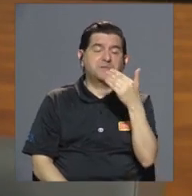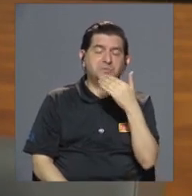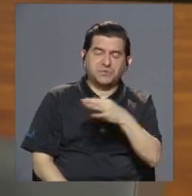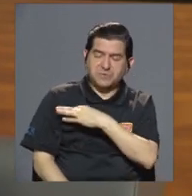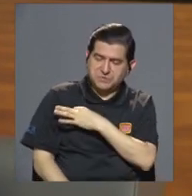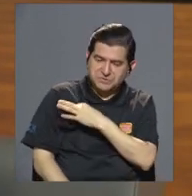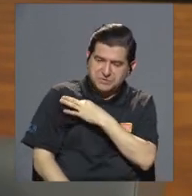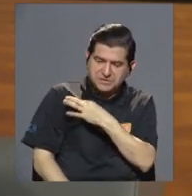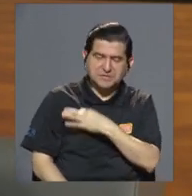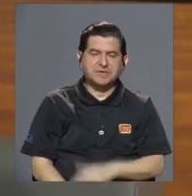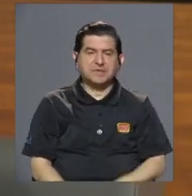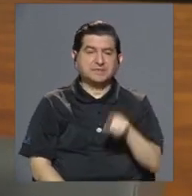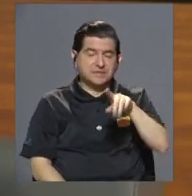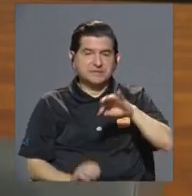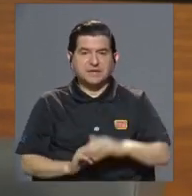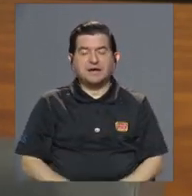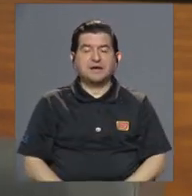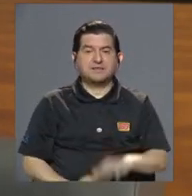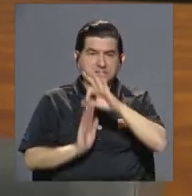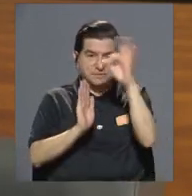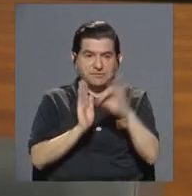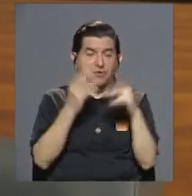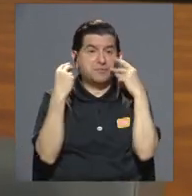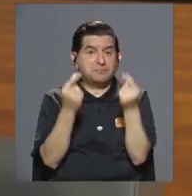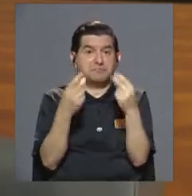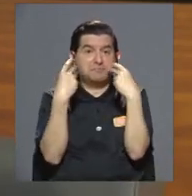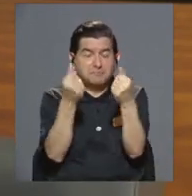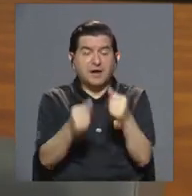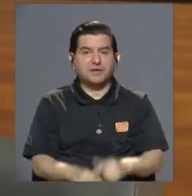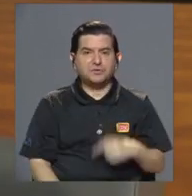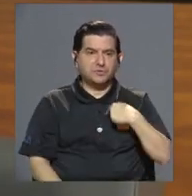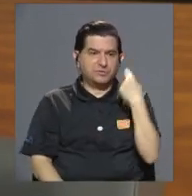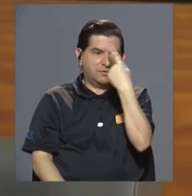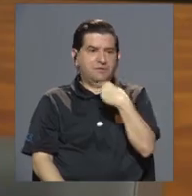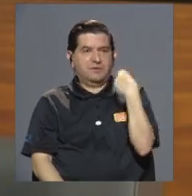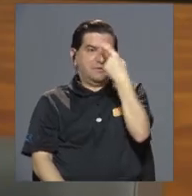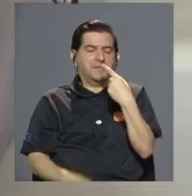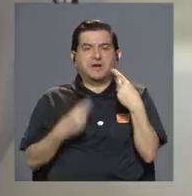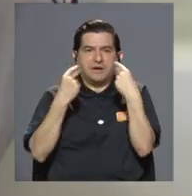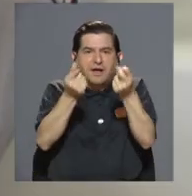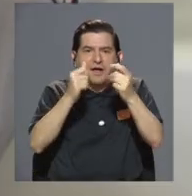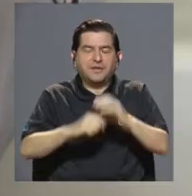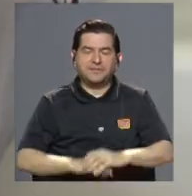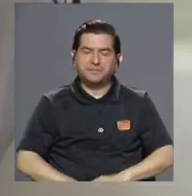invitación a este formato que es trepidante. Y también, todavía estoy mareado de la velocidad.